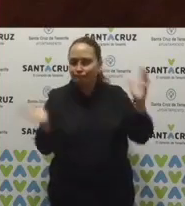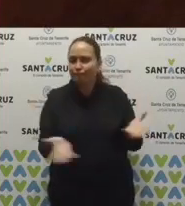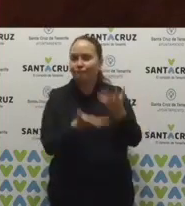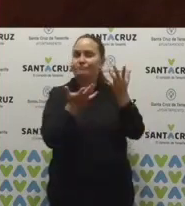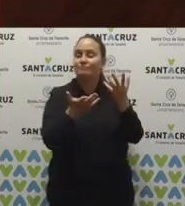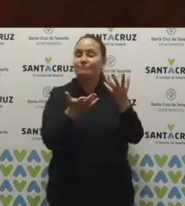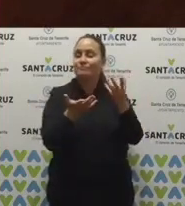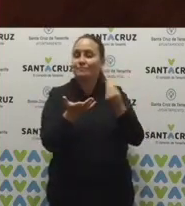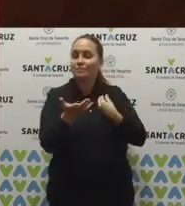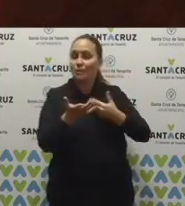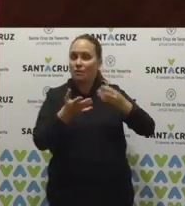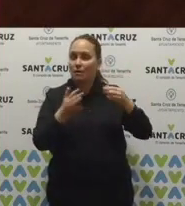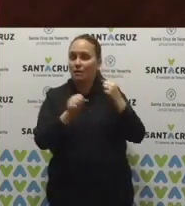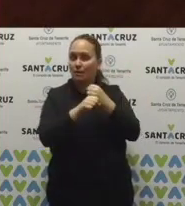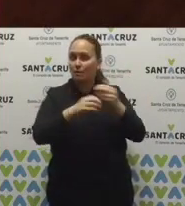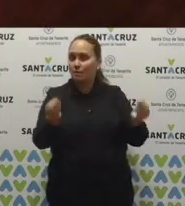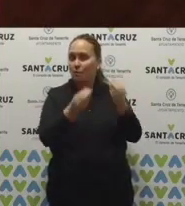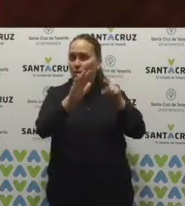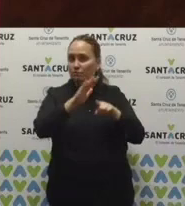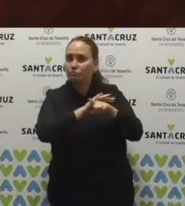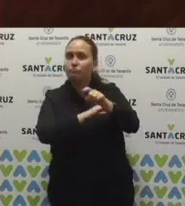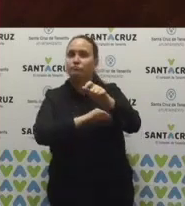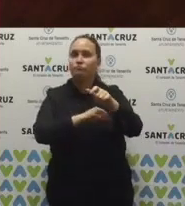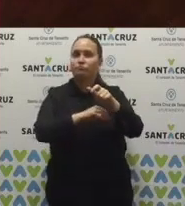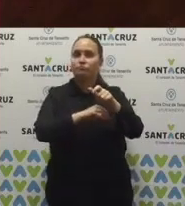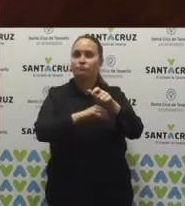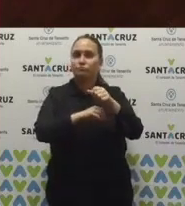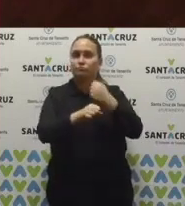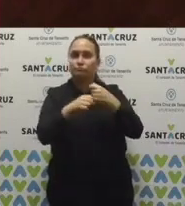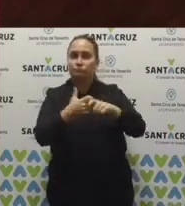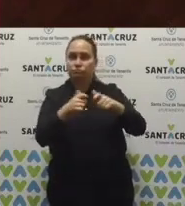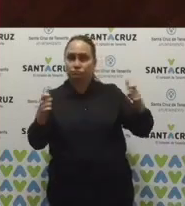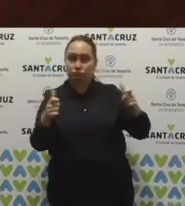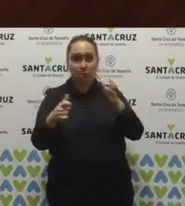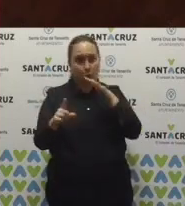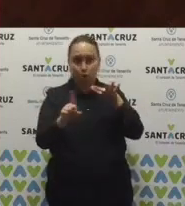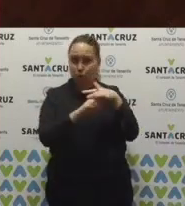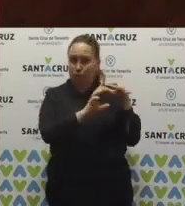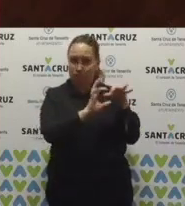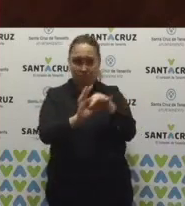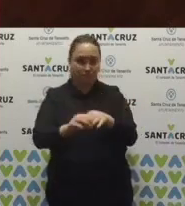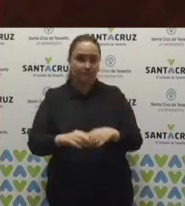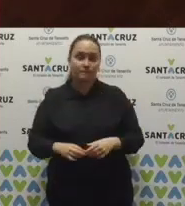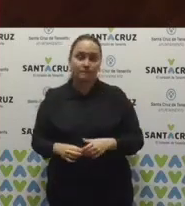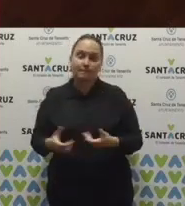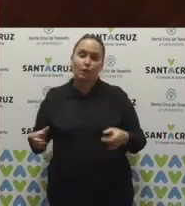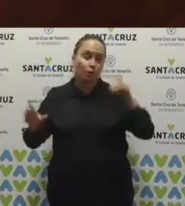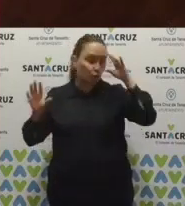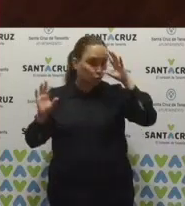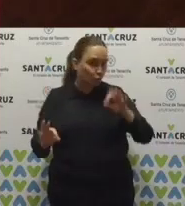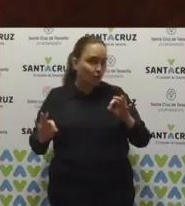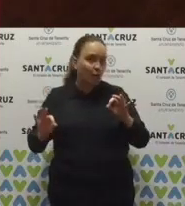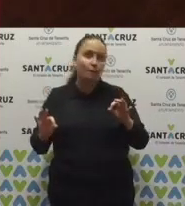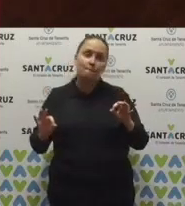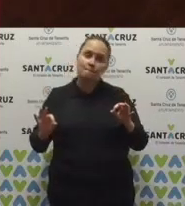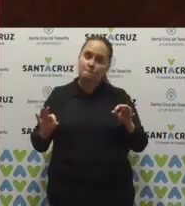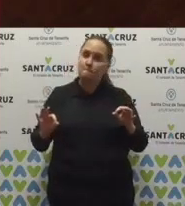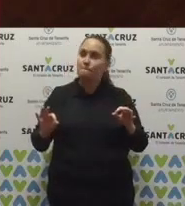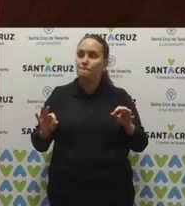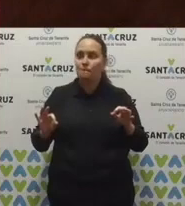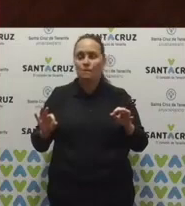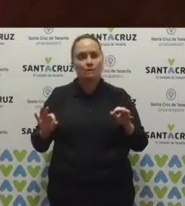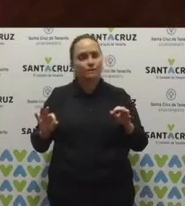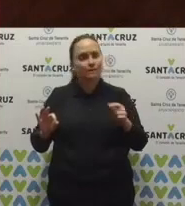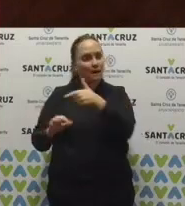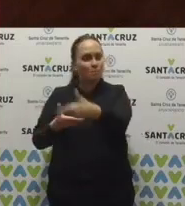esa mejora de la empleabilidad de nuestros chicharrero ante la nueva situación yo creo que éste esta emoción resta valor